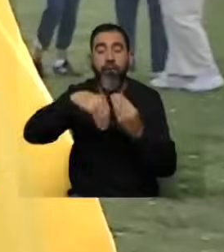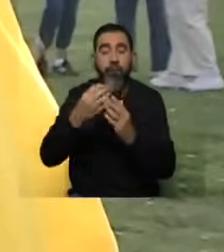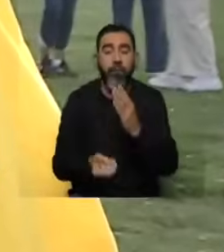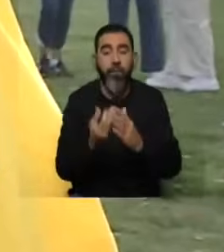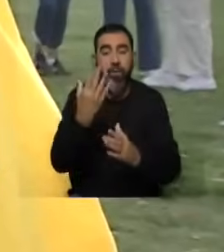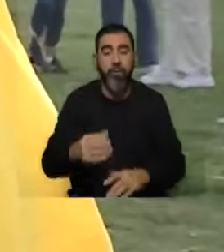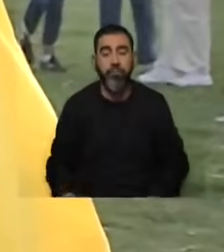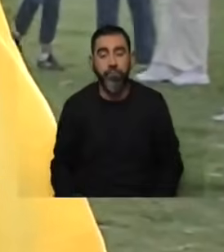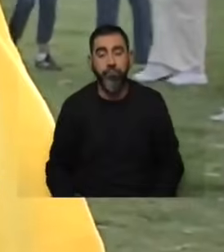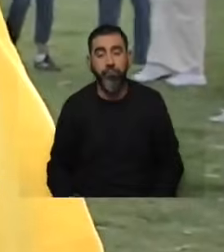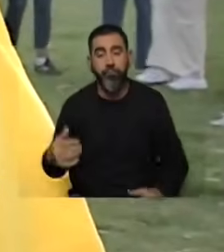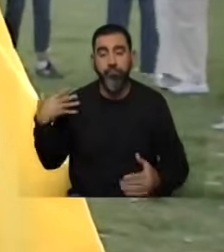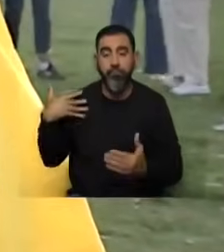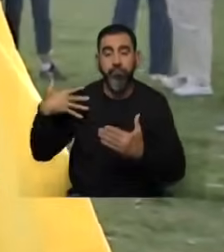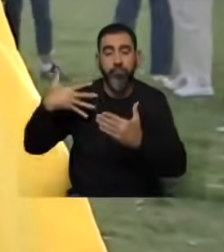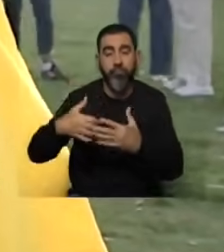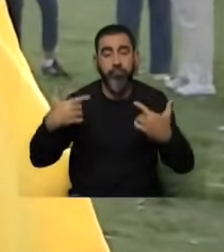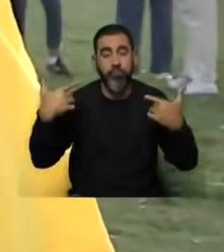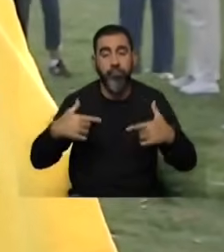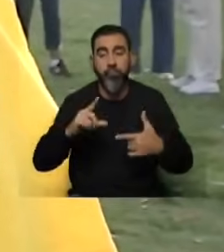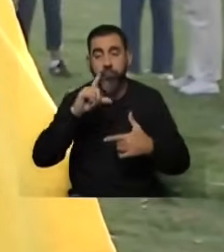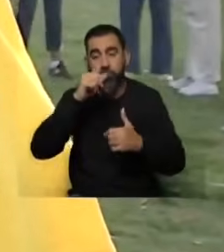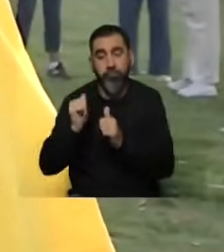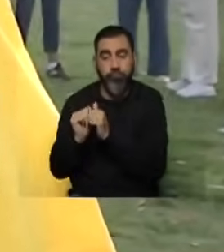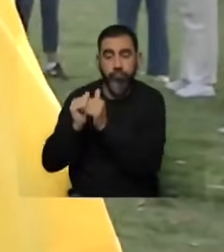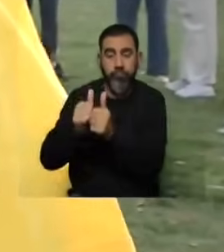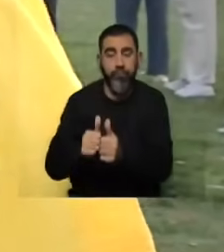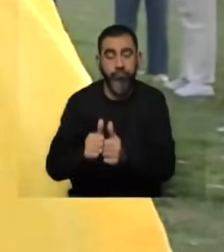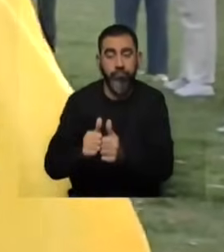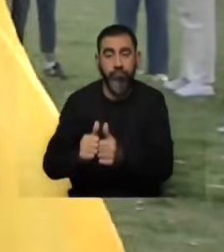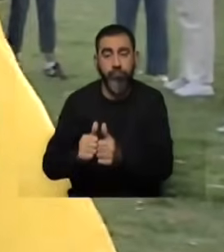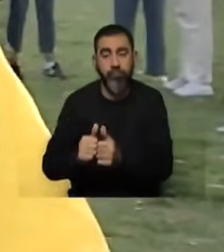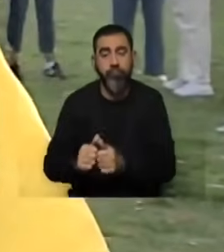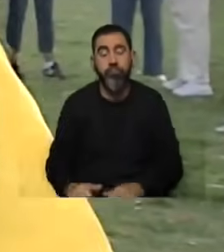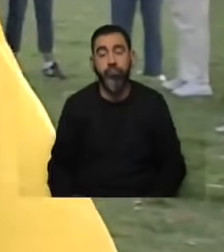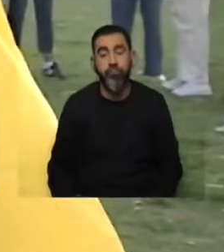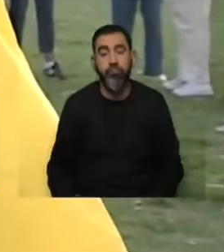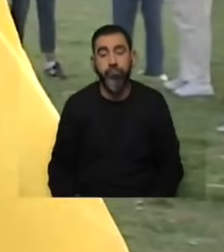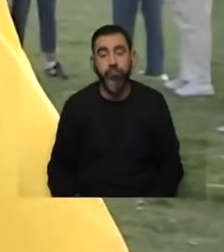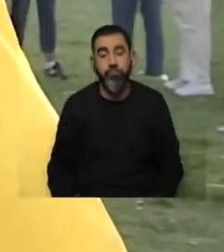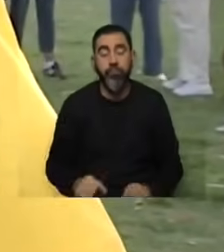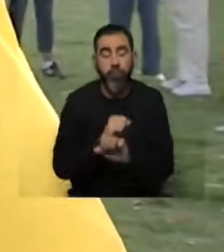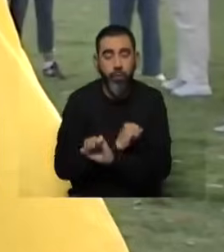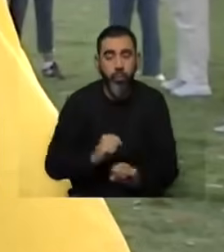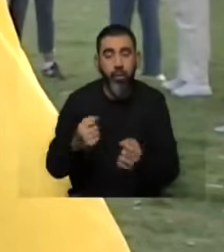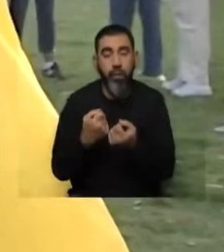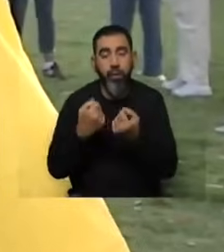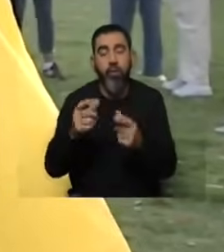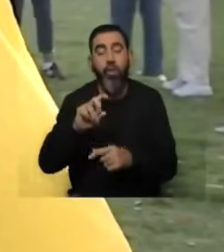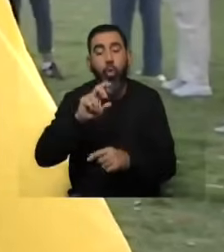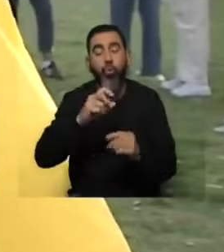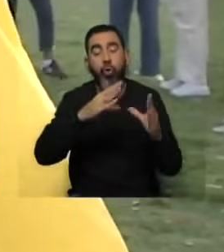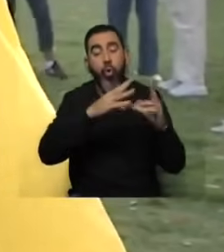algo que se viene trabajando con la intendencia de Montevideo desde hace tiempo y que ha permitido entre otras cosas lo que fue la entrega a 12